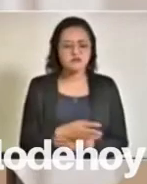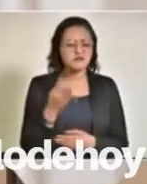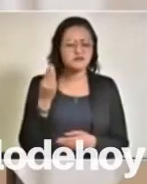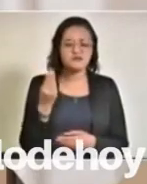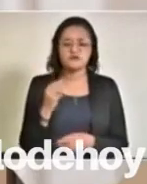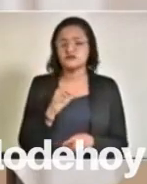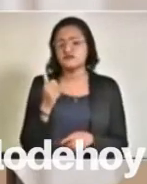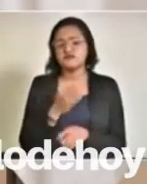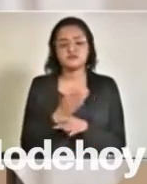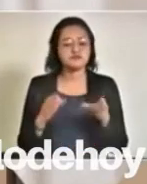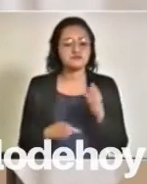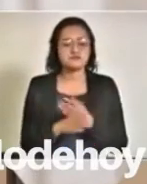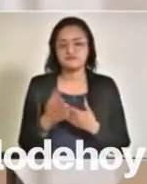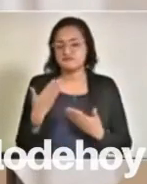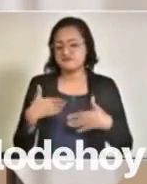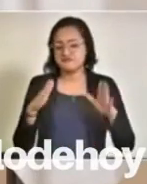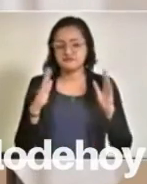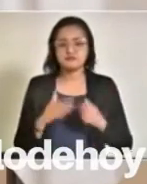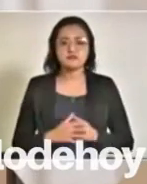connotaciones